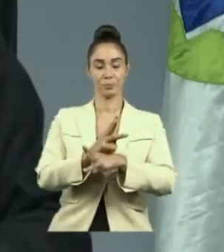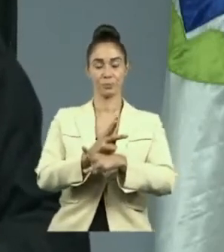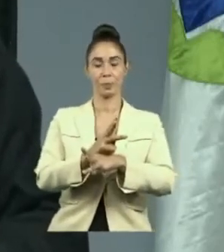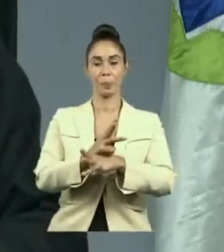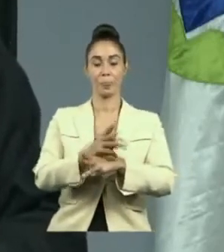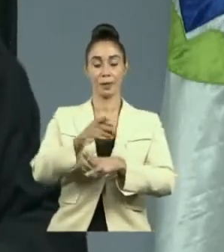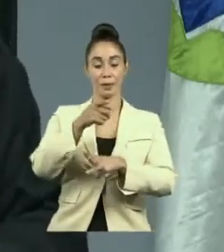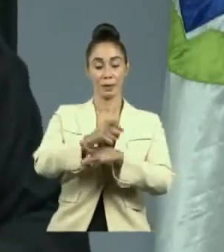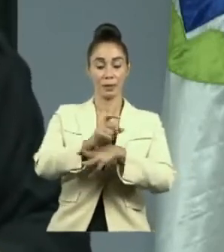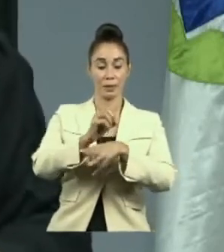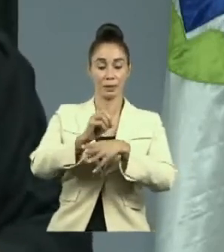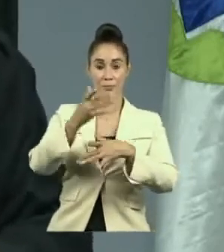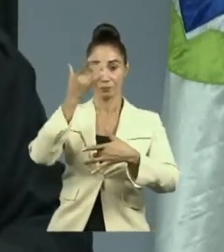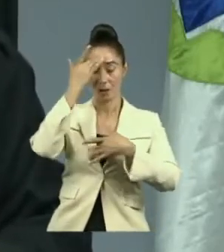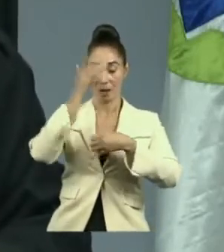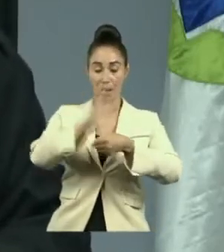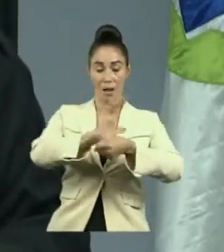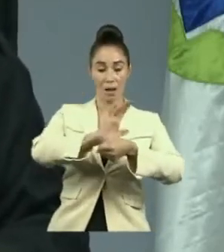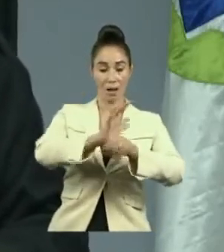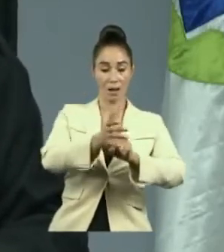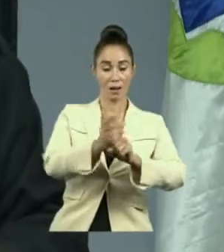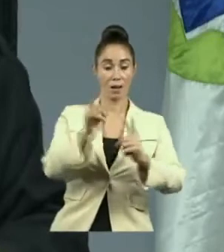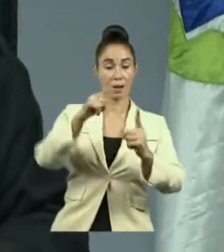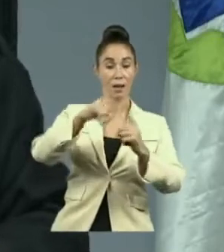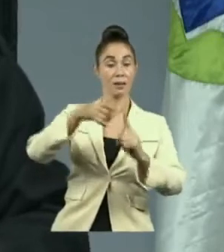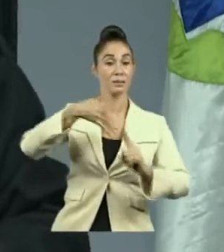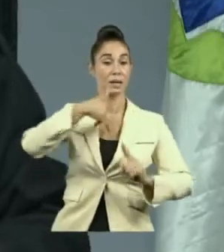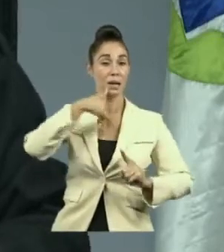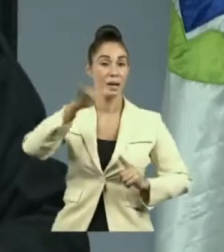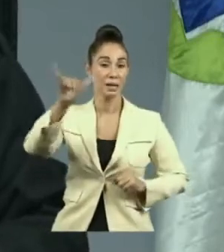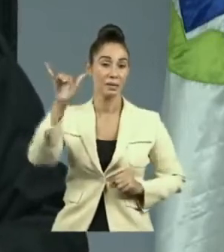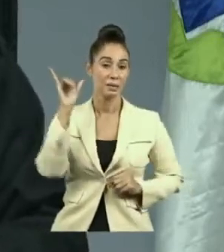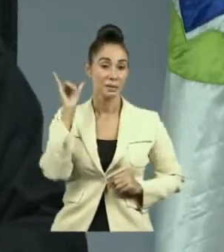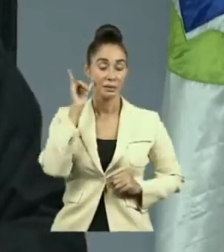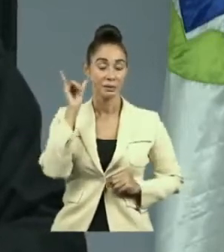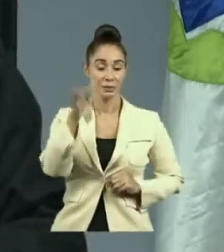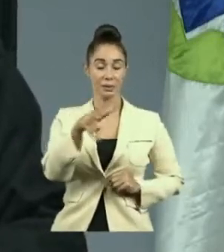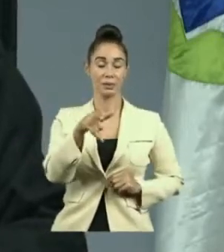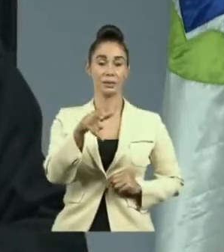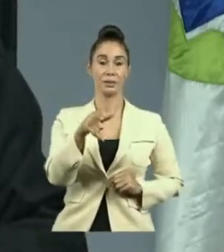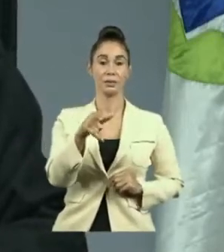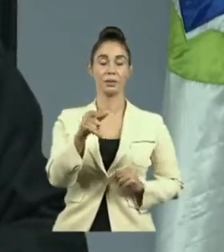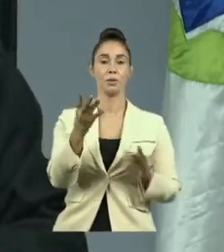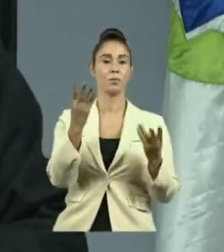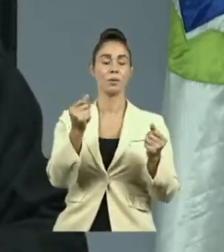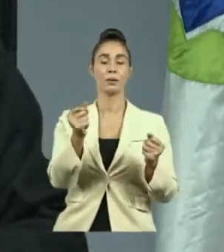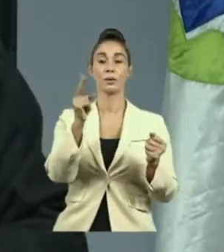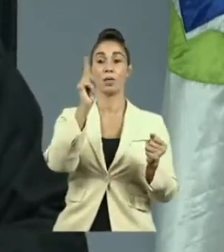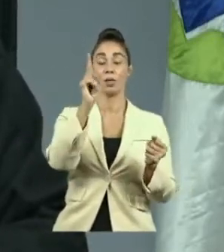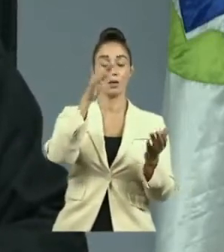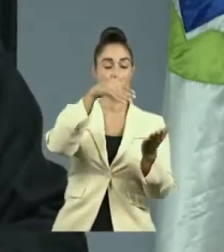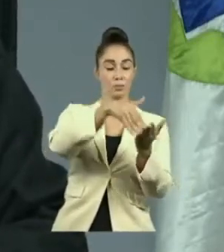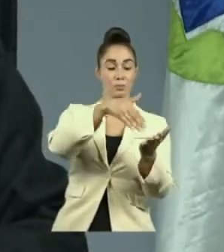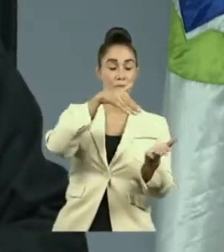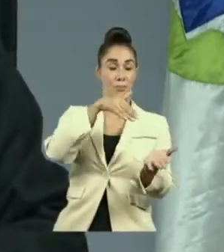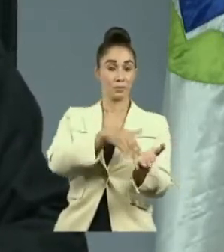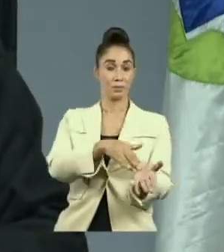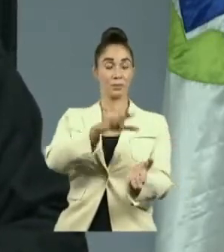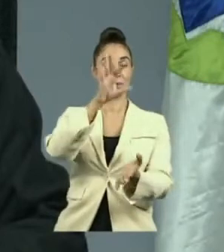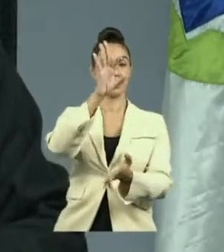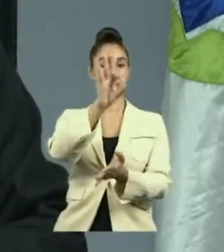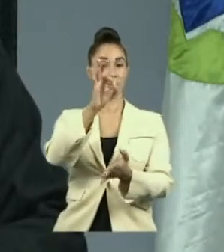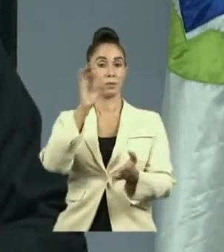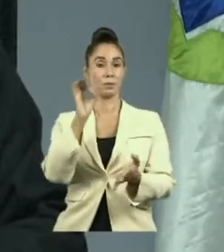del virus al día de corte del día de ayer es de 2 millones 954